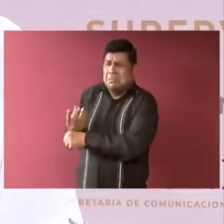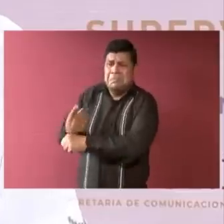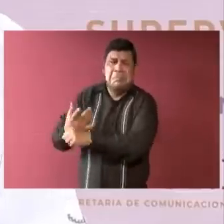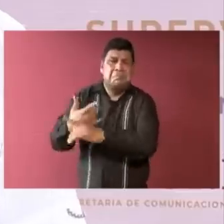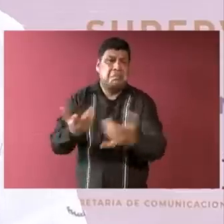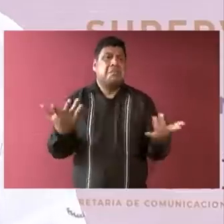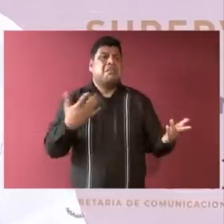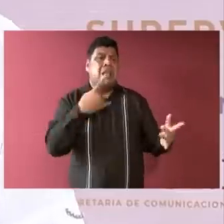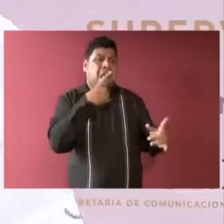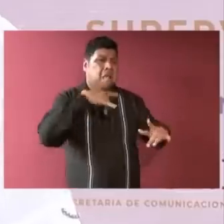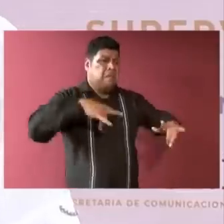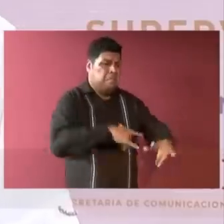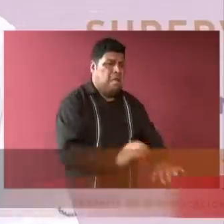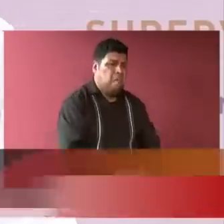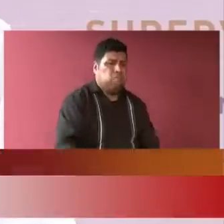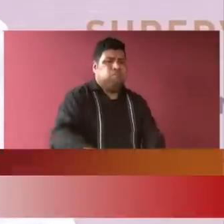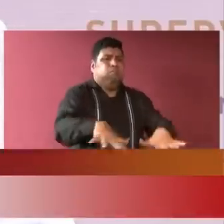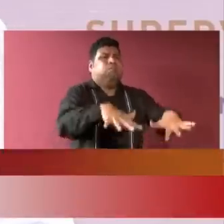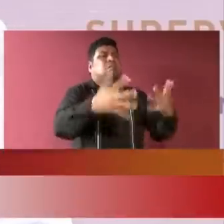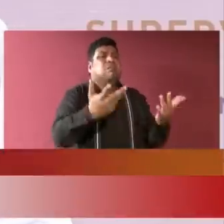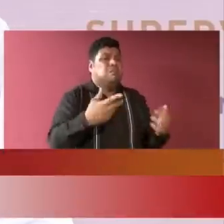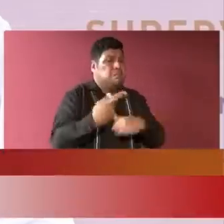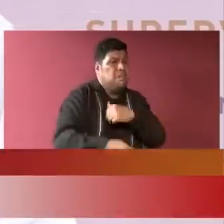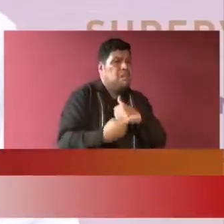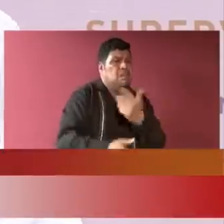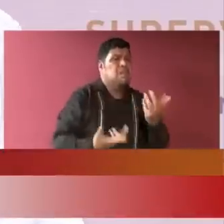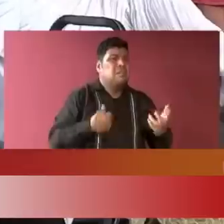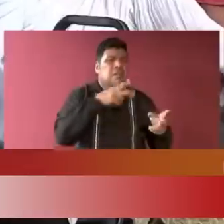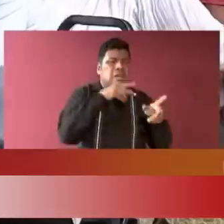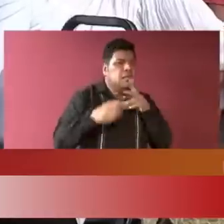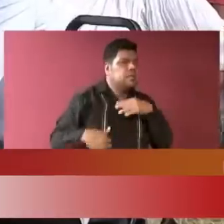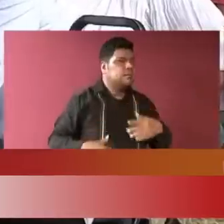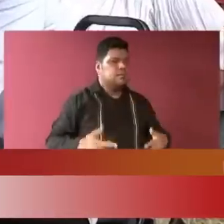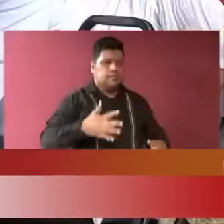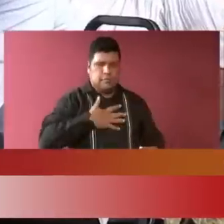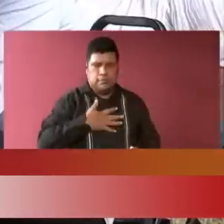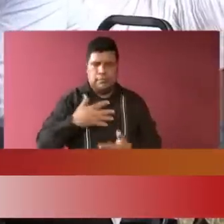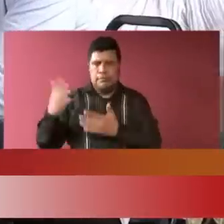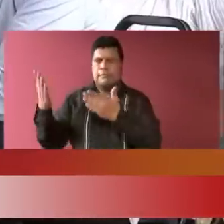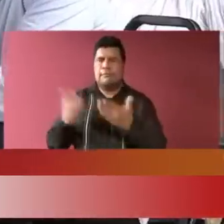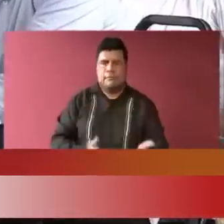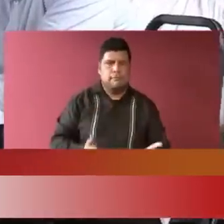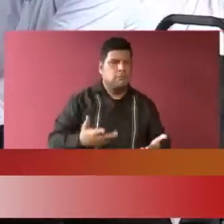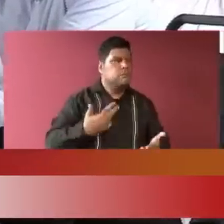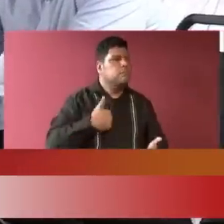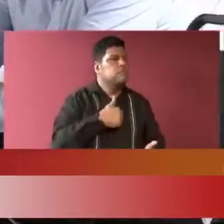los afecte, vengo a decirles que vamos